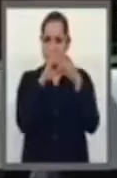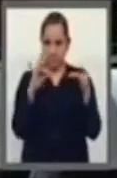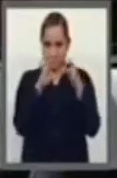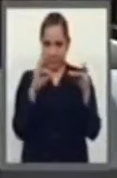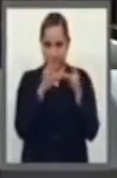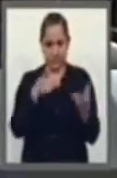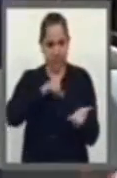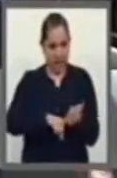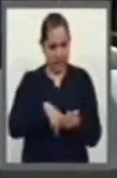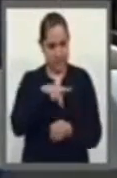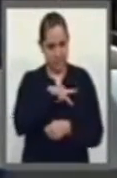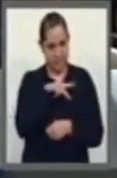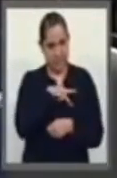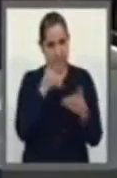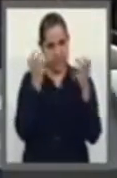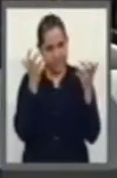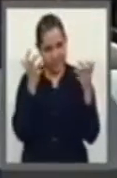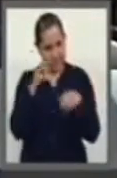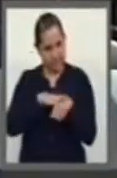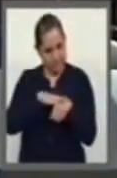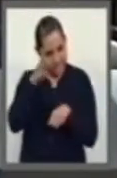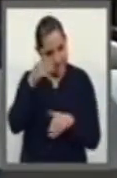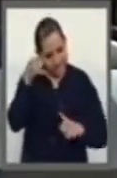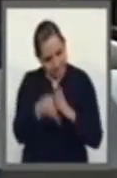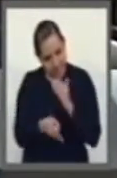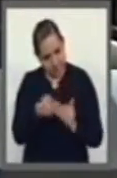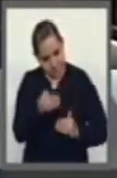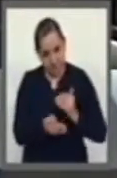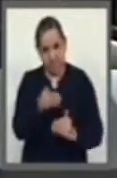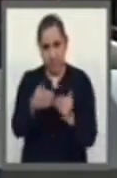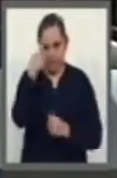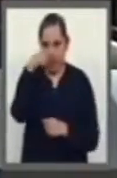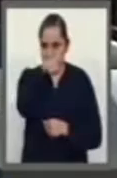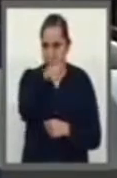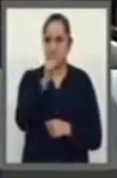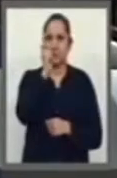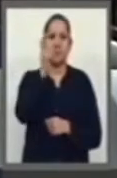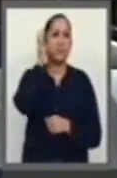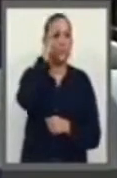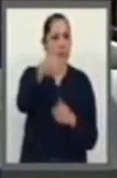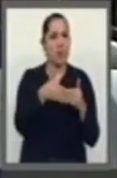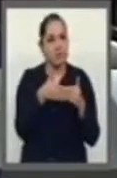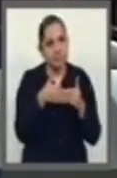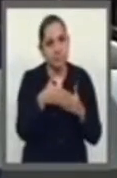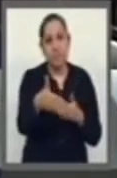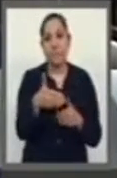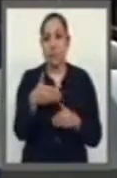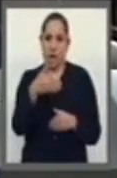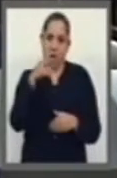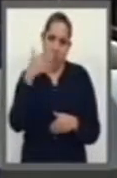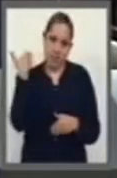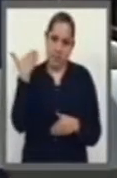mejores deseos por las tareas que vaya a emprender nuestro hasta hoy compañero